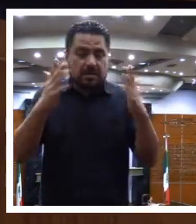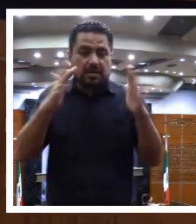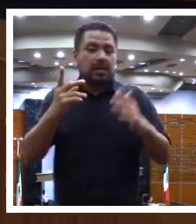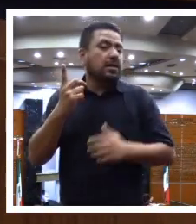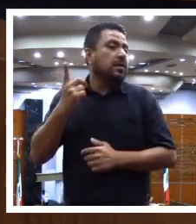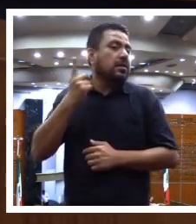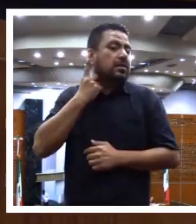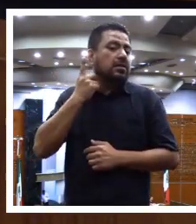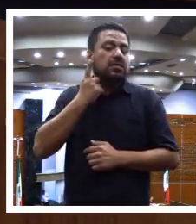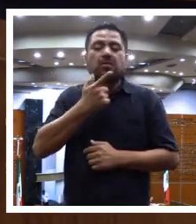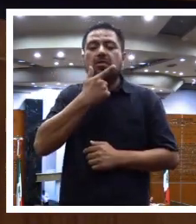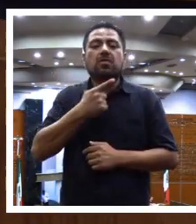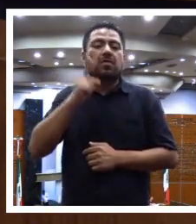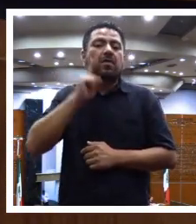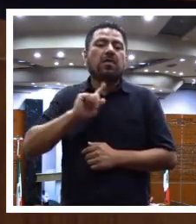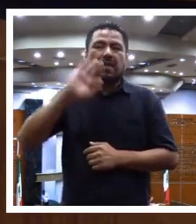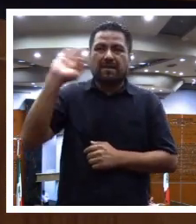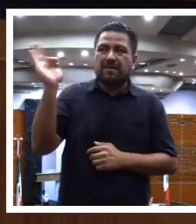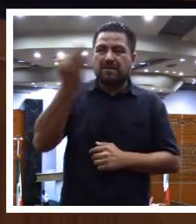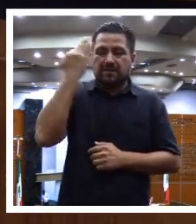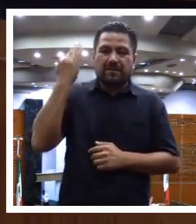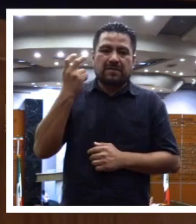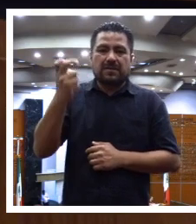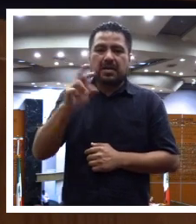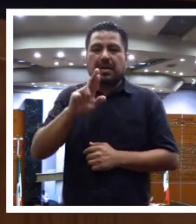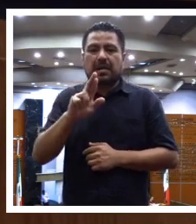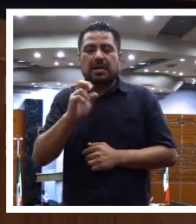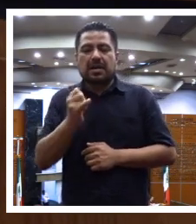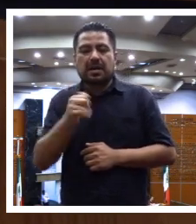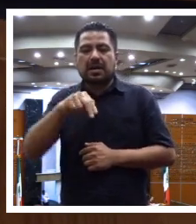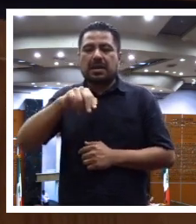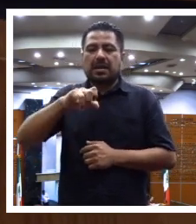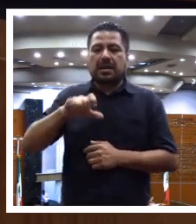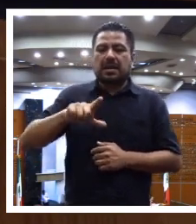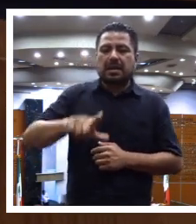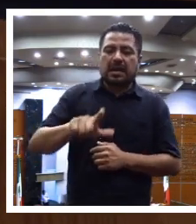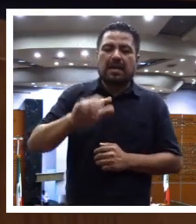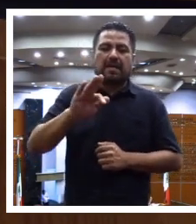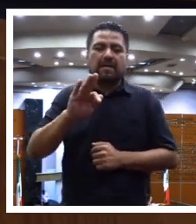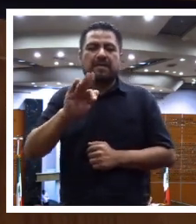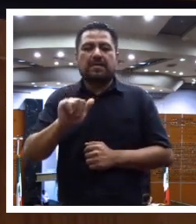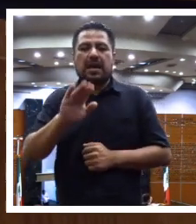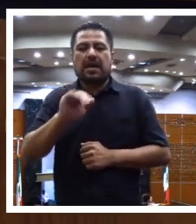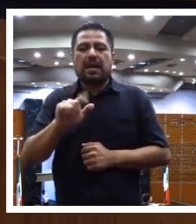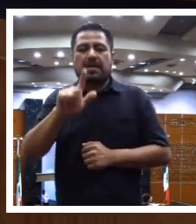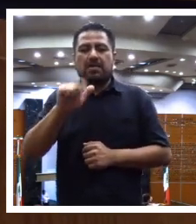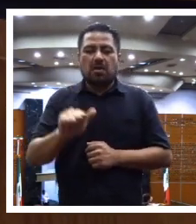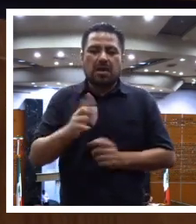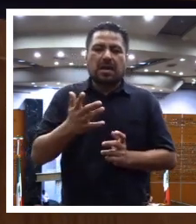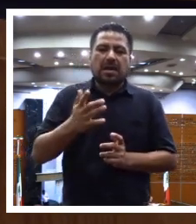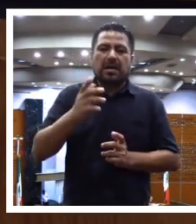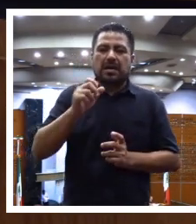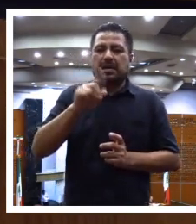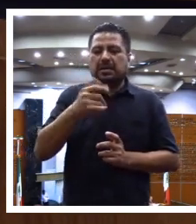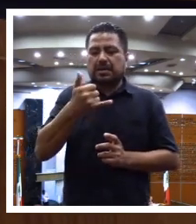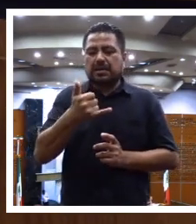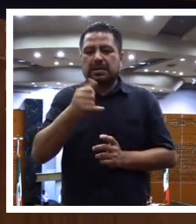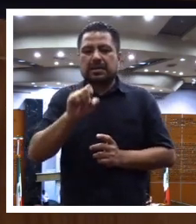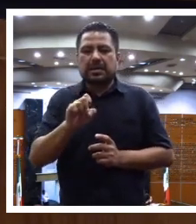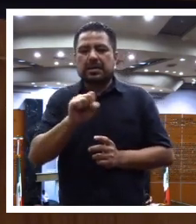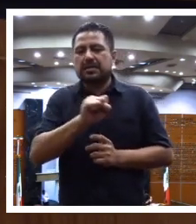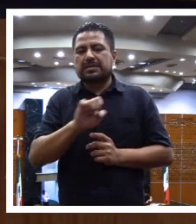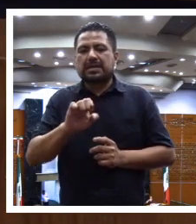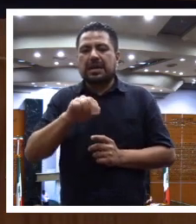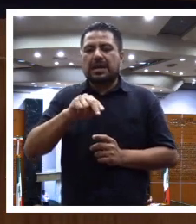las diputadas y diputados federales Reynel Rodríguez Muñoz, Fabiola Rafael Dircio y Yesenia